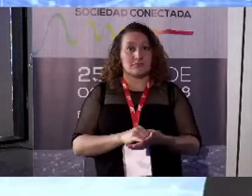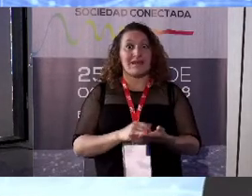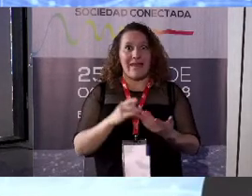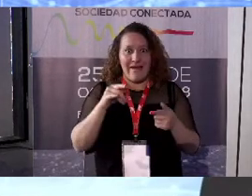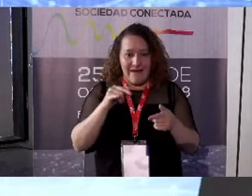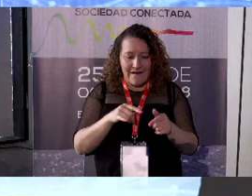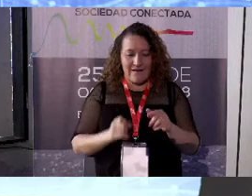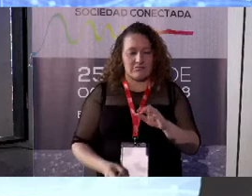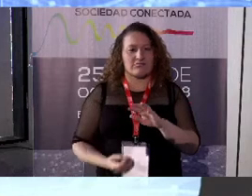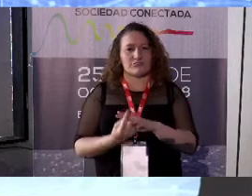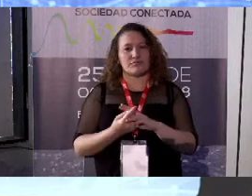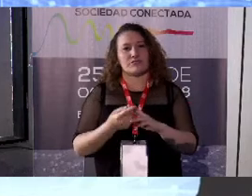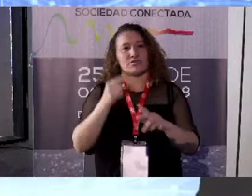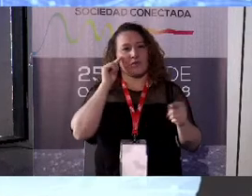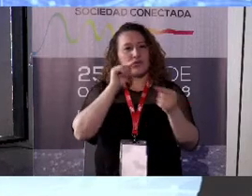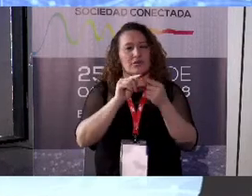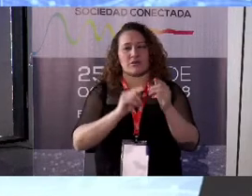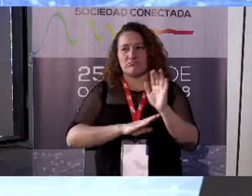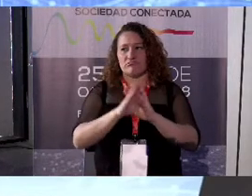objetivos de desarrollo